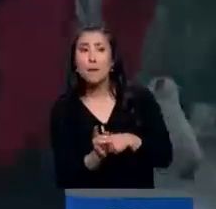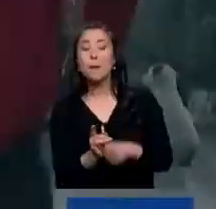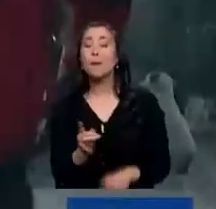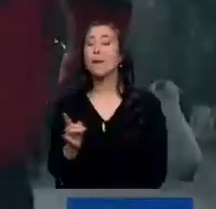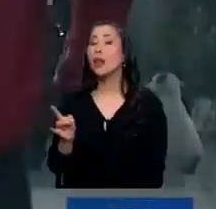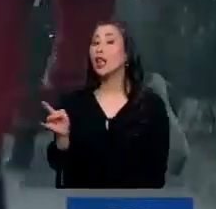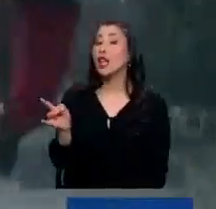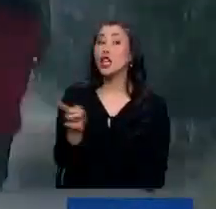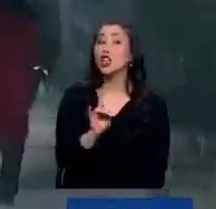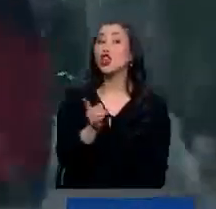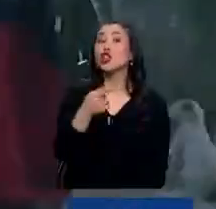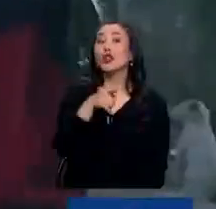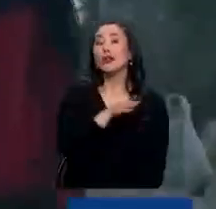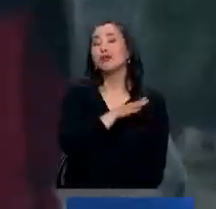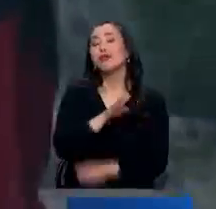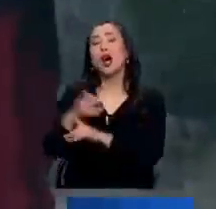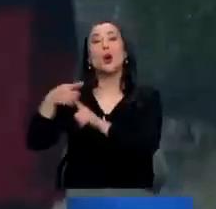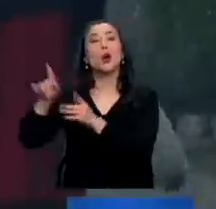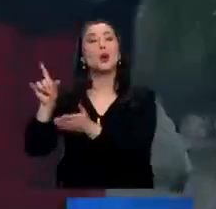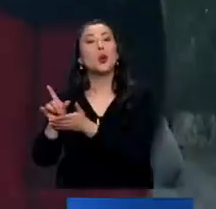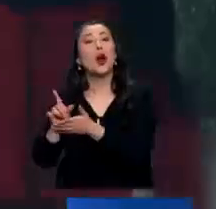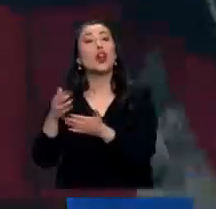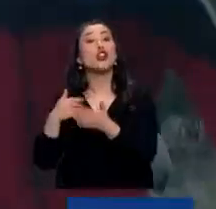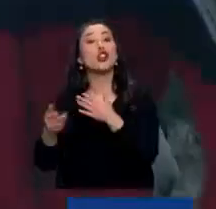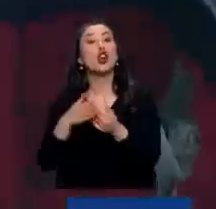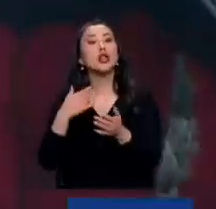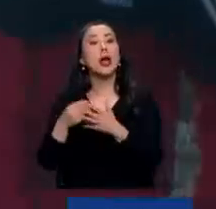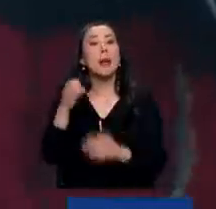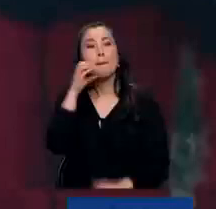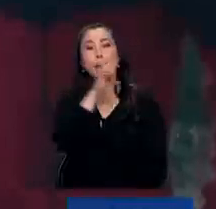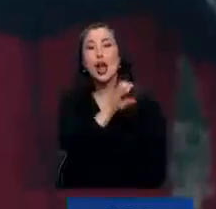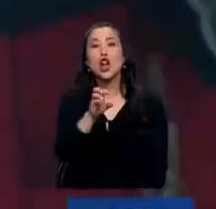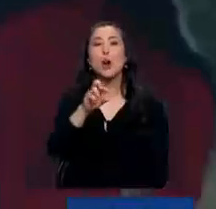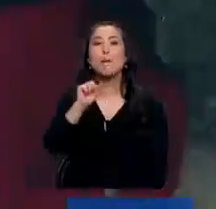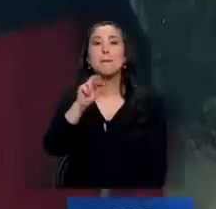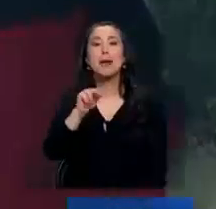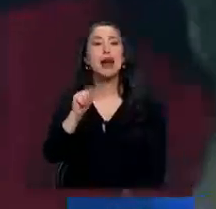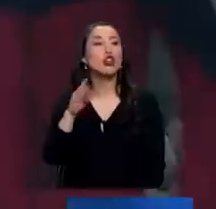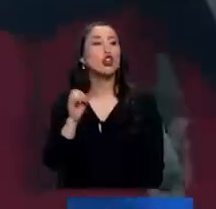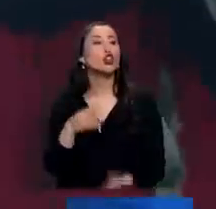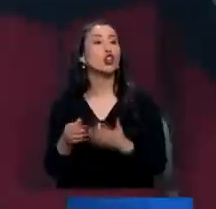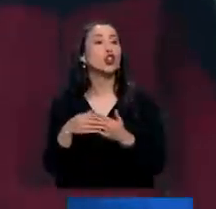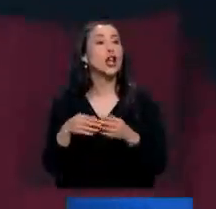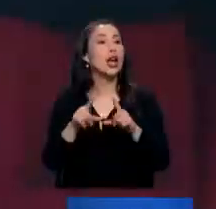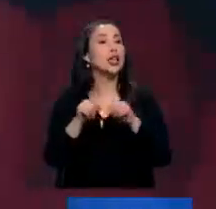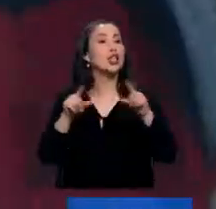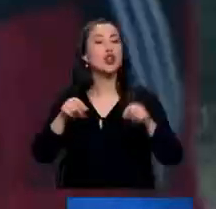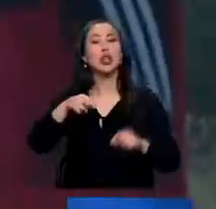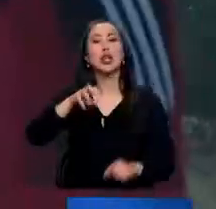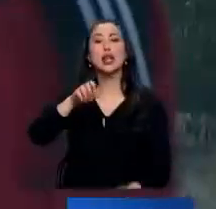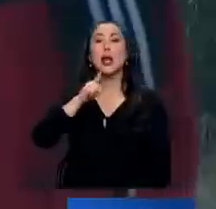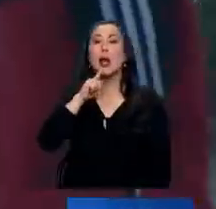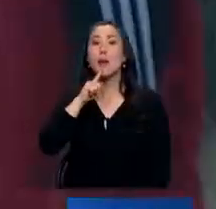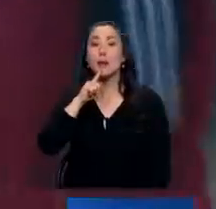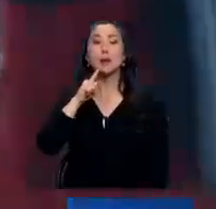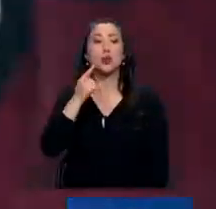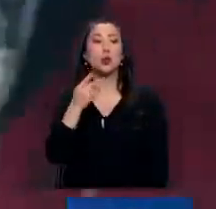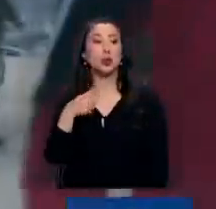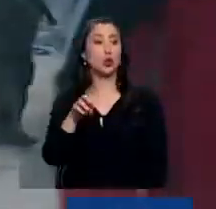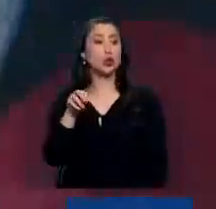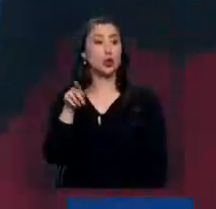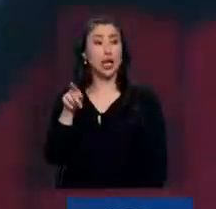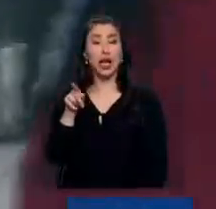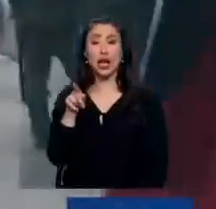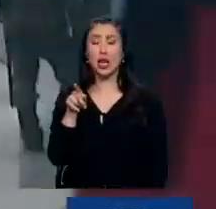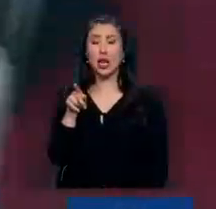No, Humberto, nos trasladamos hasta la comuna de Loprado. Este es el metro estación Neptuno en San Pablo con Neptuno, donde precisamente